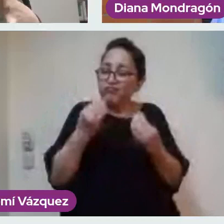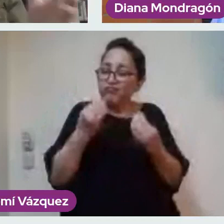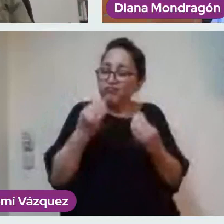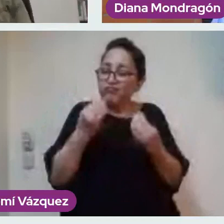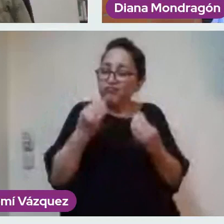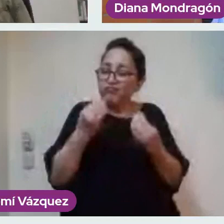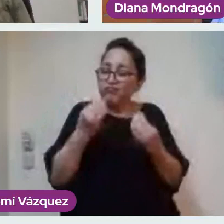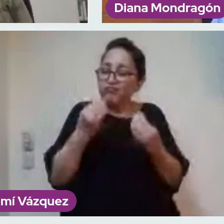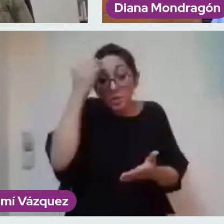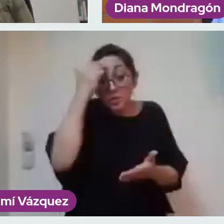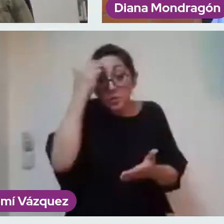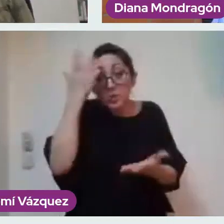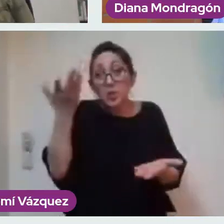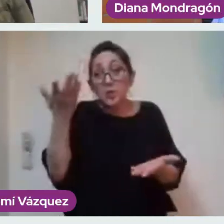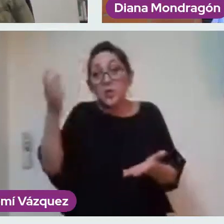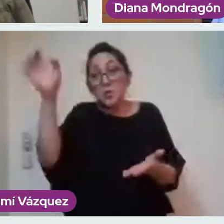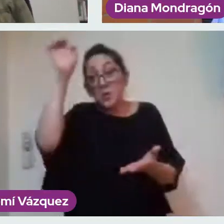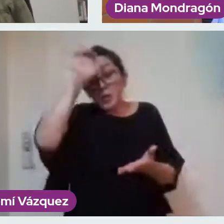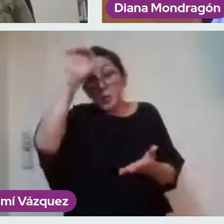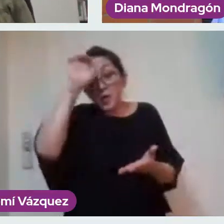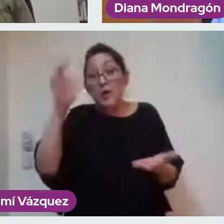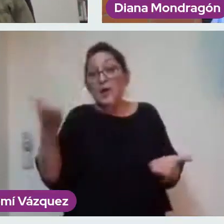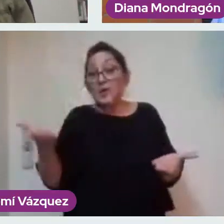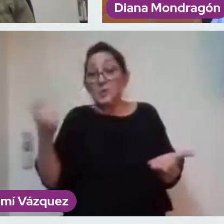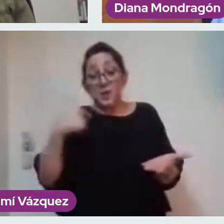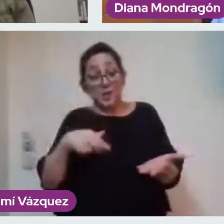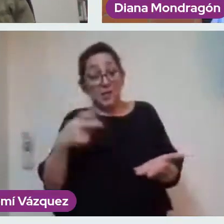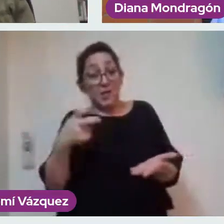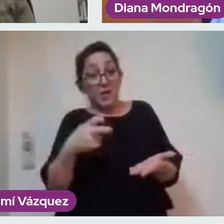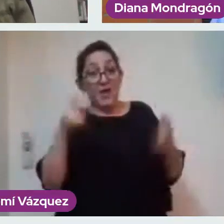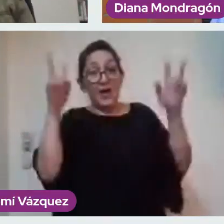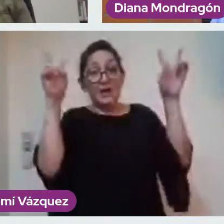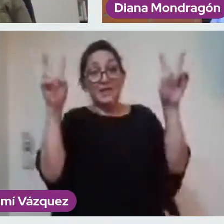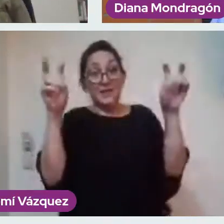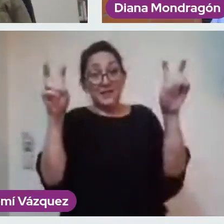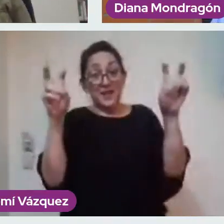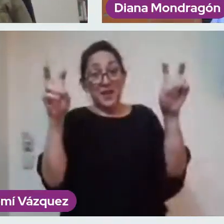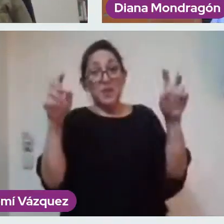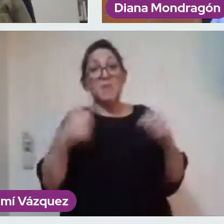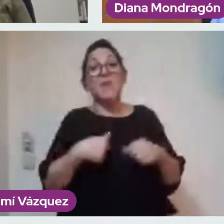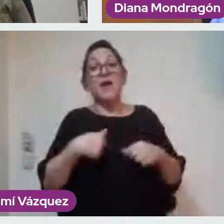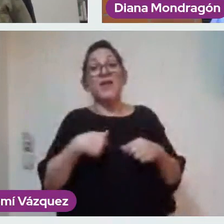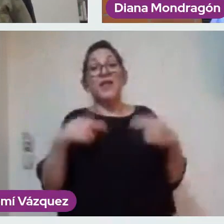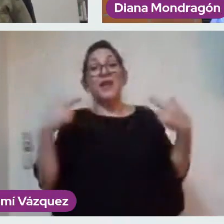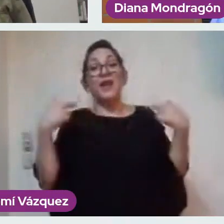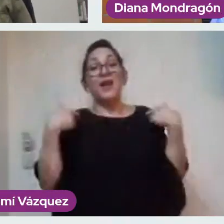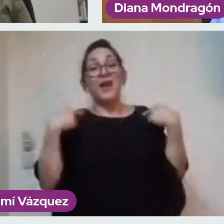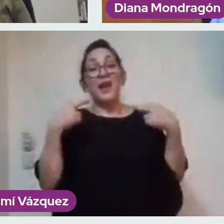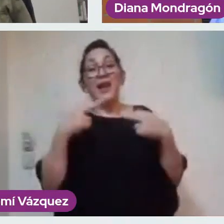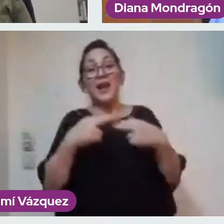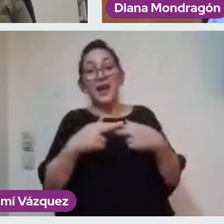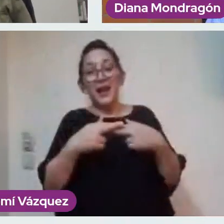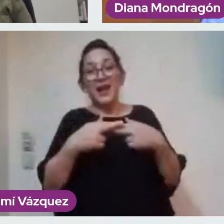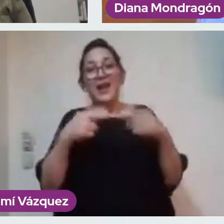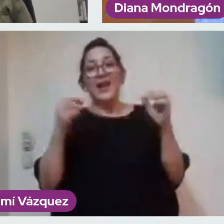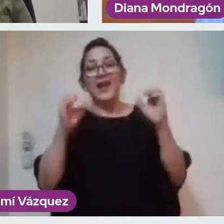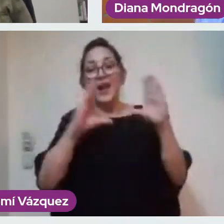¿no? en este tipo de tema de la docencia y familia. Muchísimas gracias, que tengan todas y